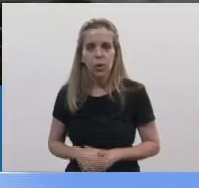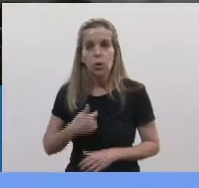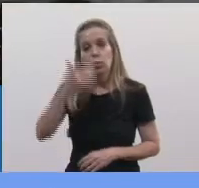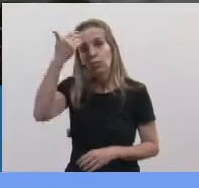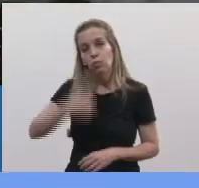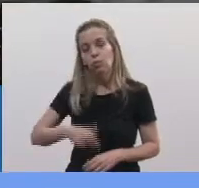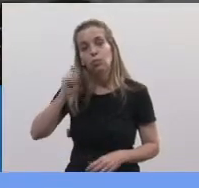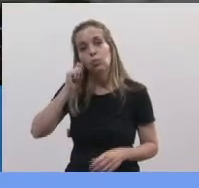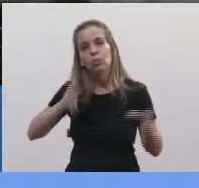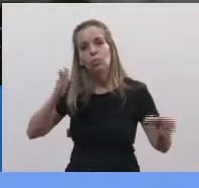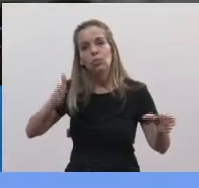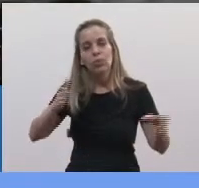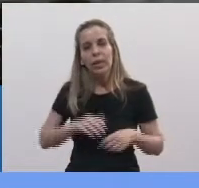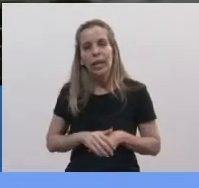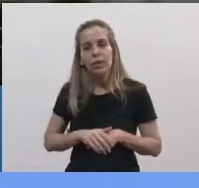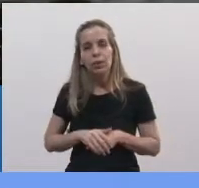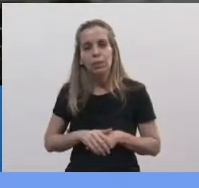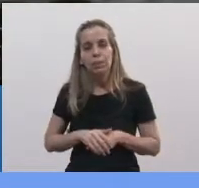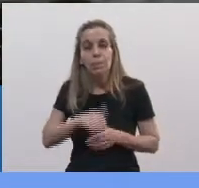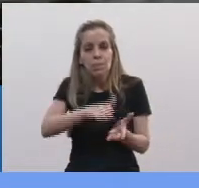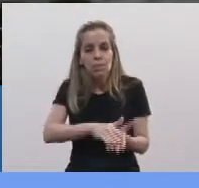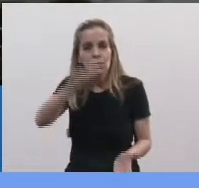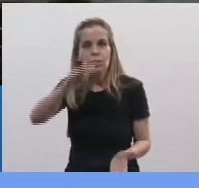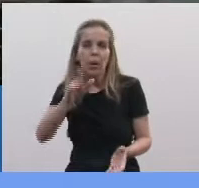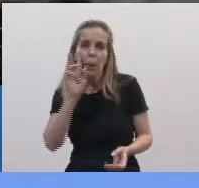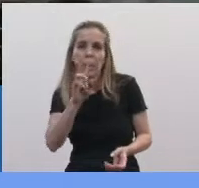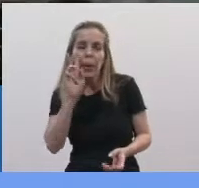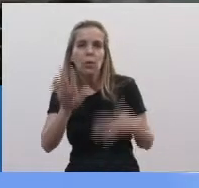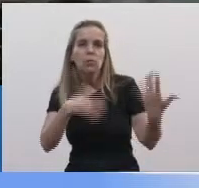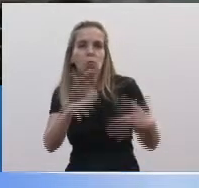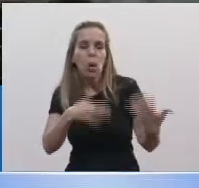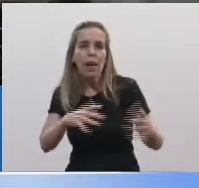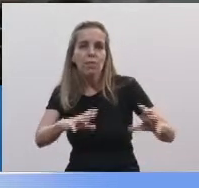Yo soy de una generación que creció viendo jugar a Maradona.